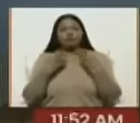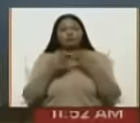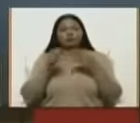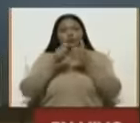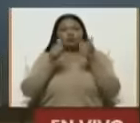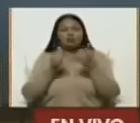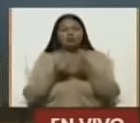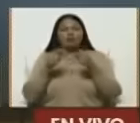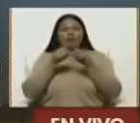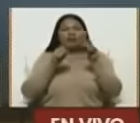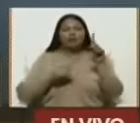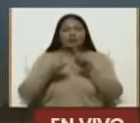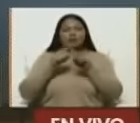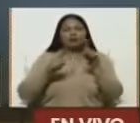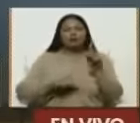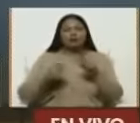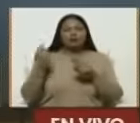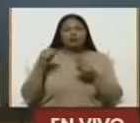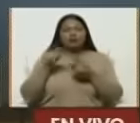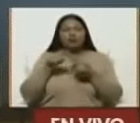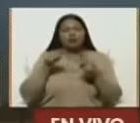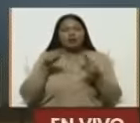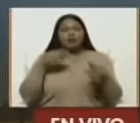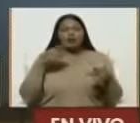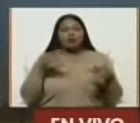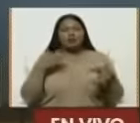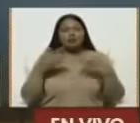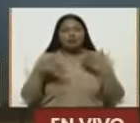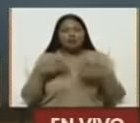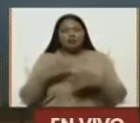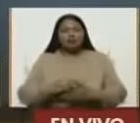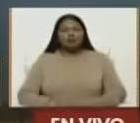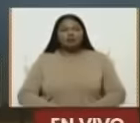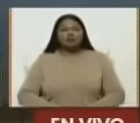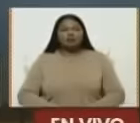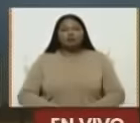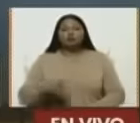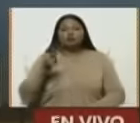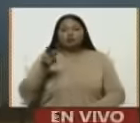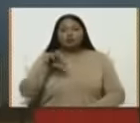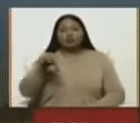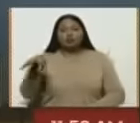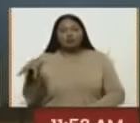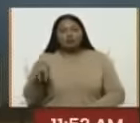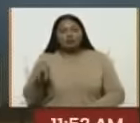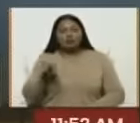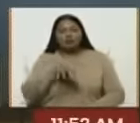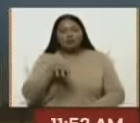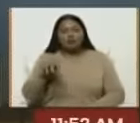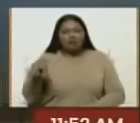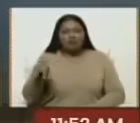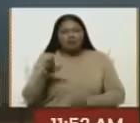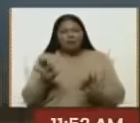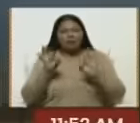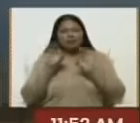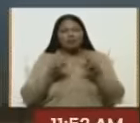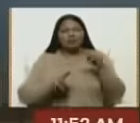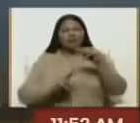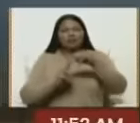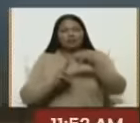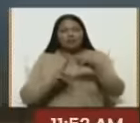de sujetos tenían como epicentro de sus acciones dos estados andinos particularmente,